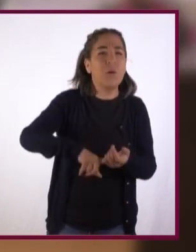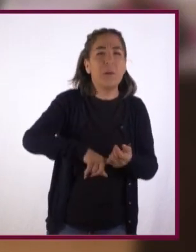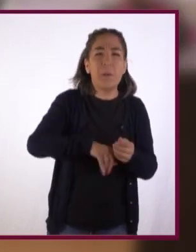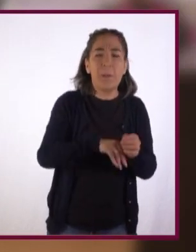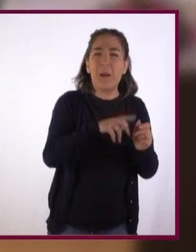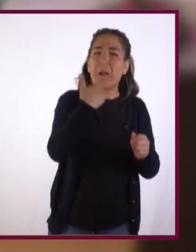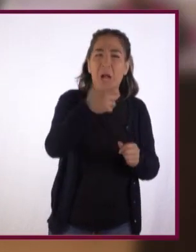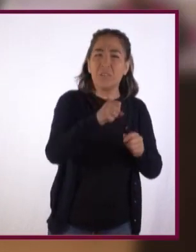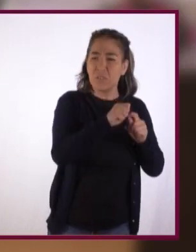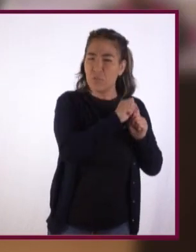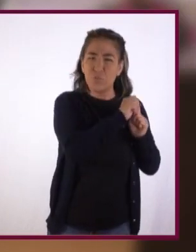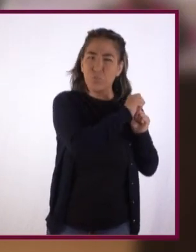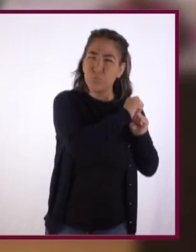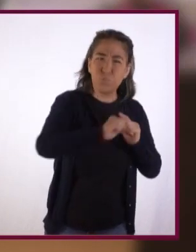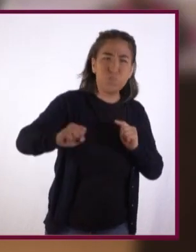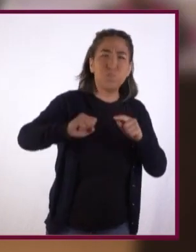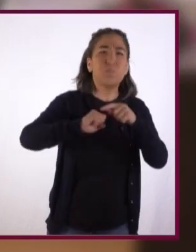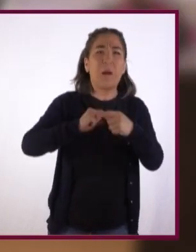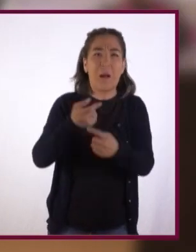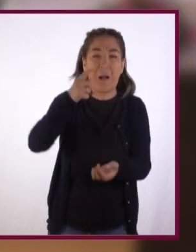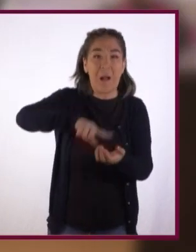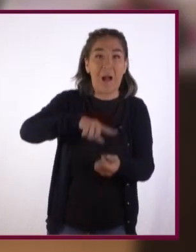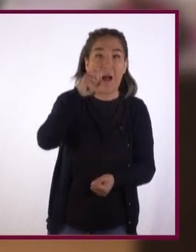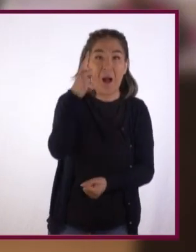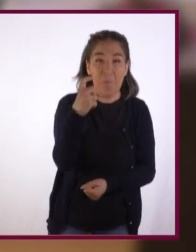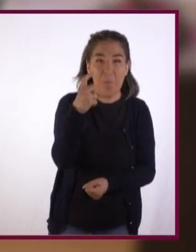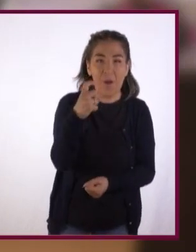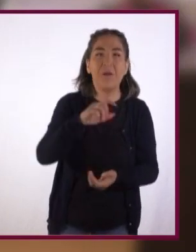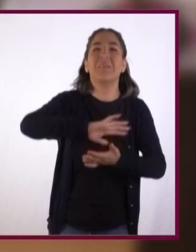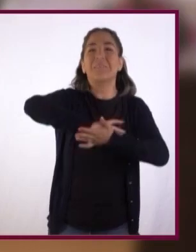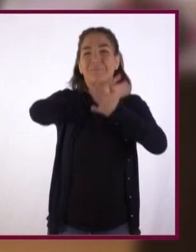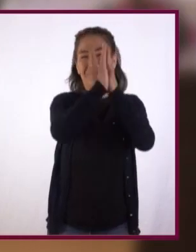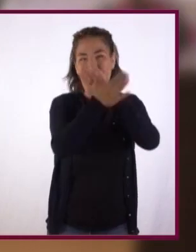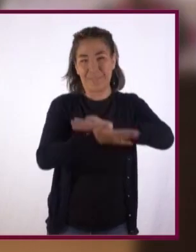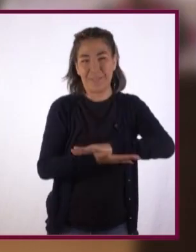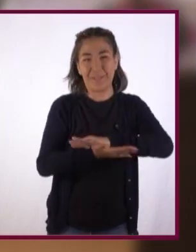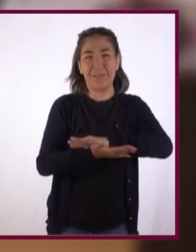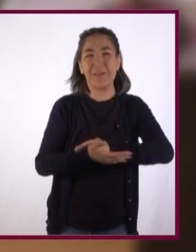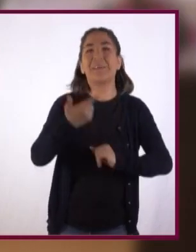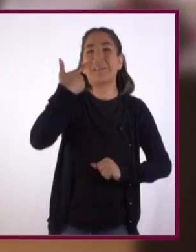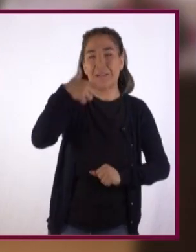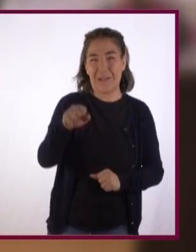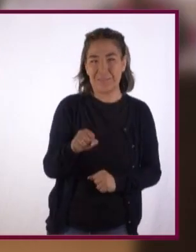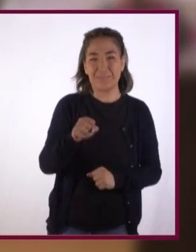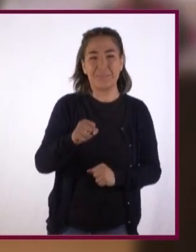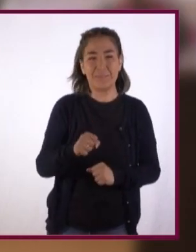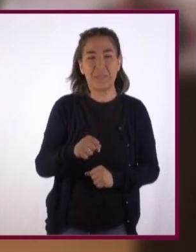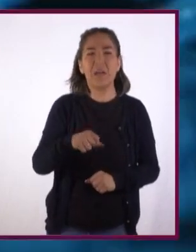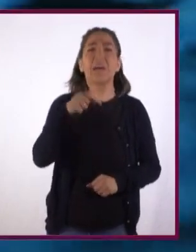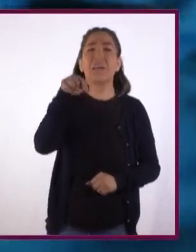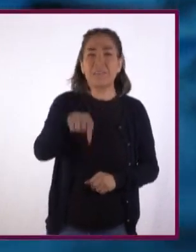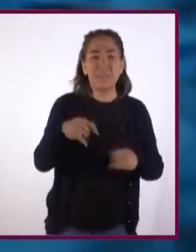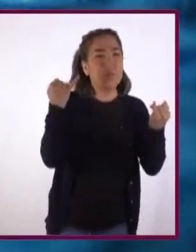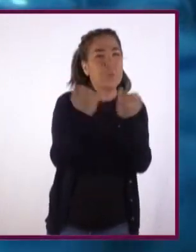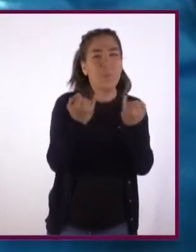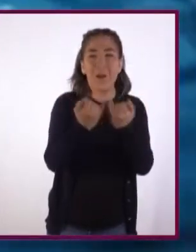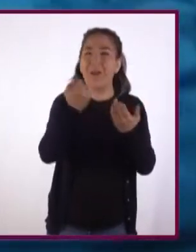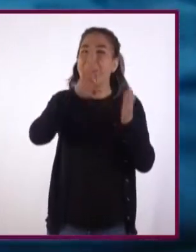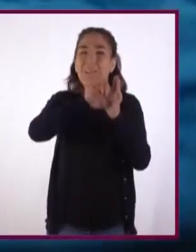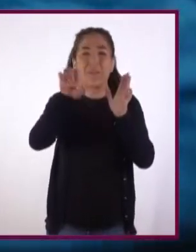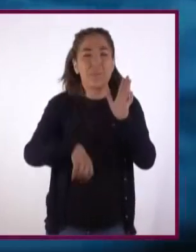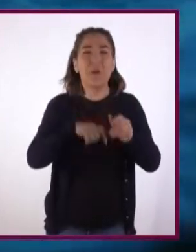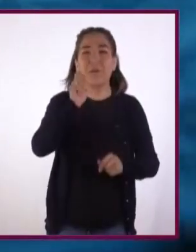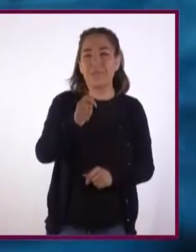atmosférica, lo que pasa con ese gas, que venía líquido, ahora sí se convierte en un material gaseoso. Y así podemos tener